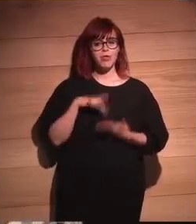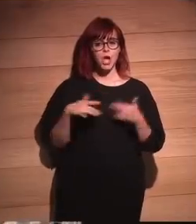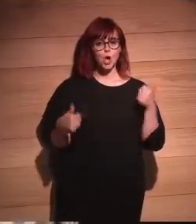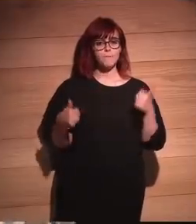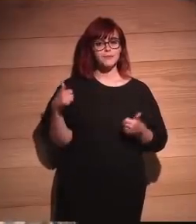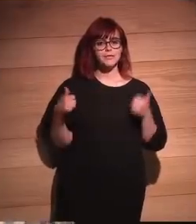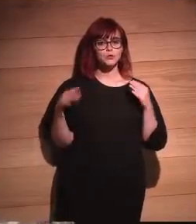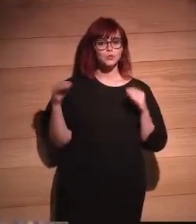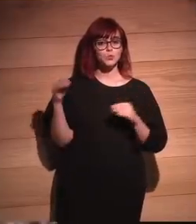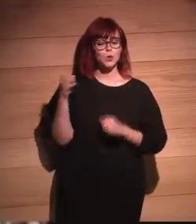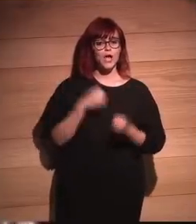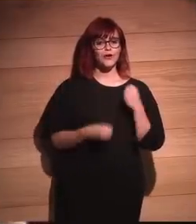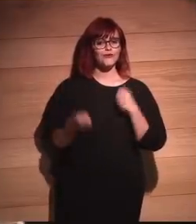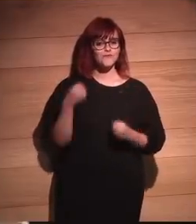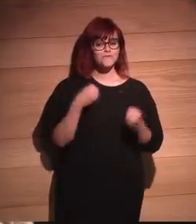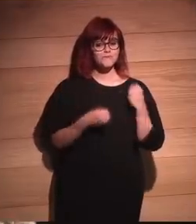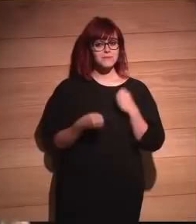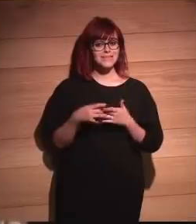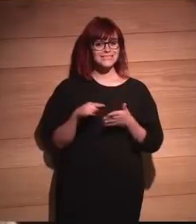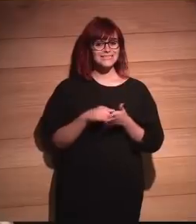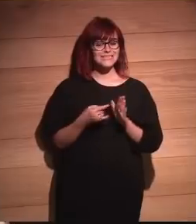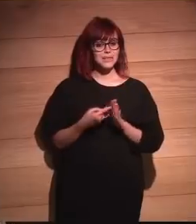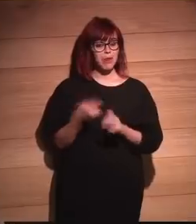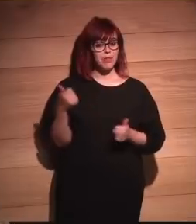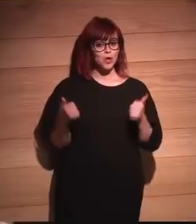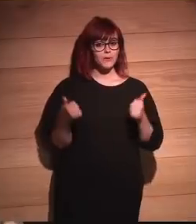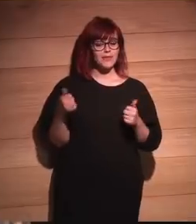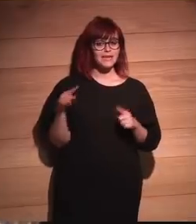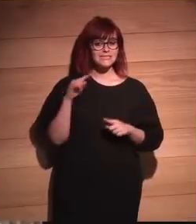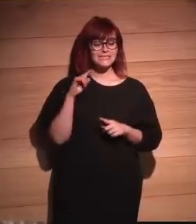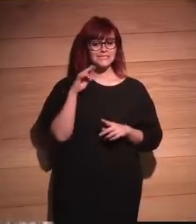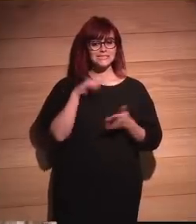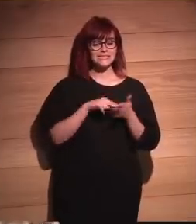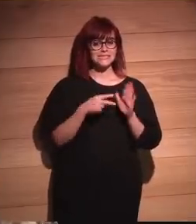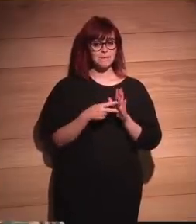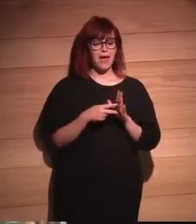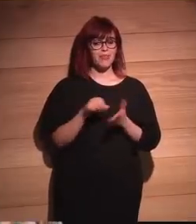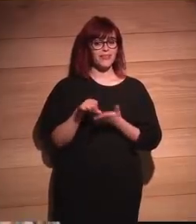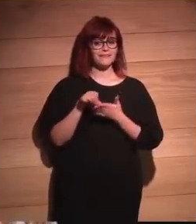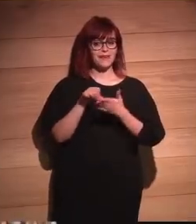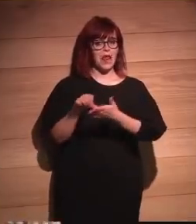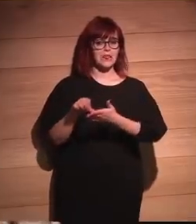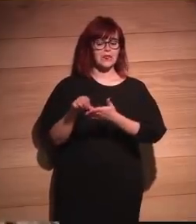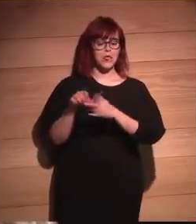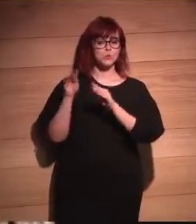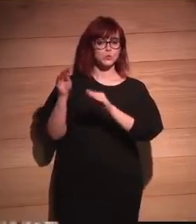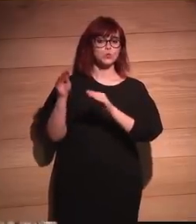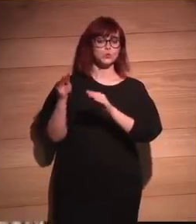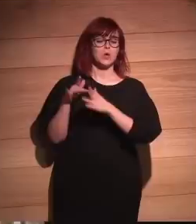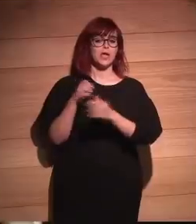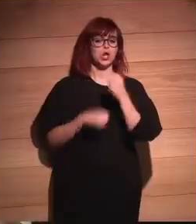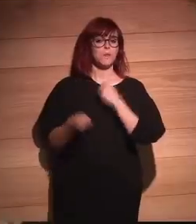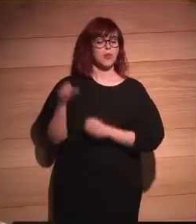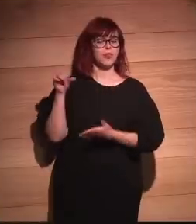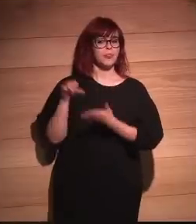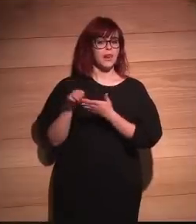competir económicamente, ese sistema de competir, el sistema soviético, el sistema centralizado, etcétera, etcétera, o de economía